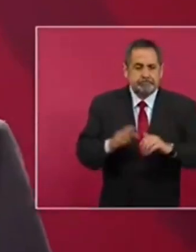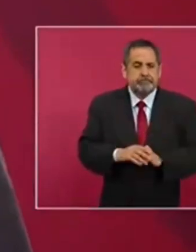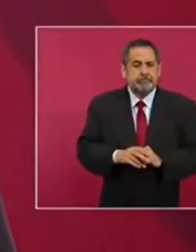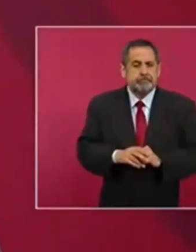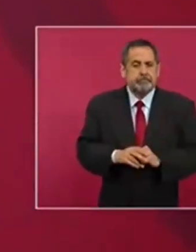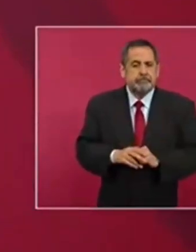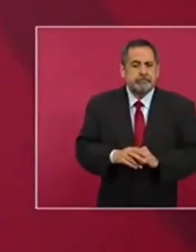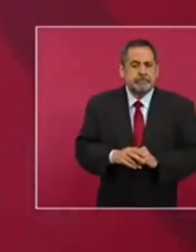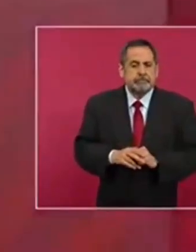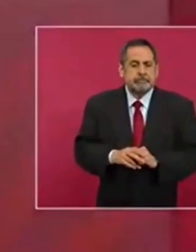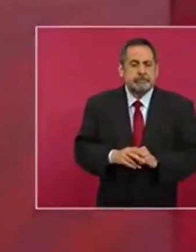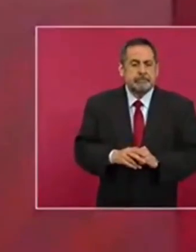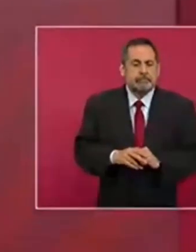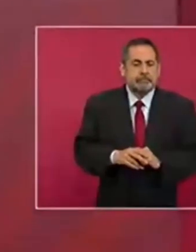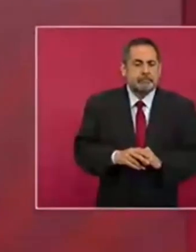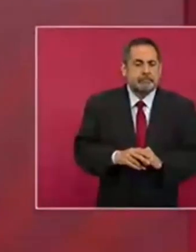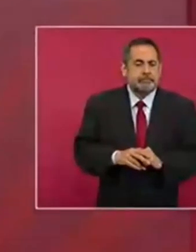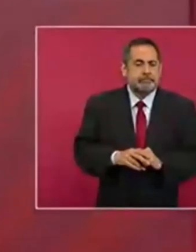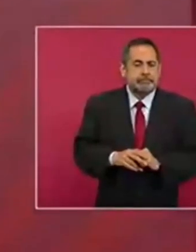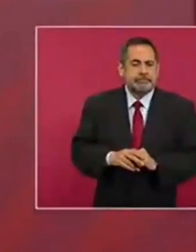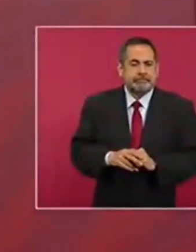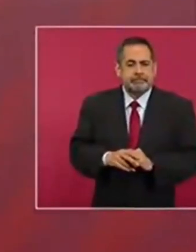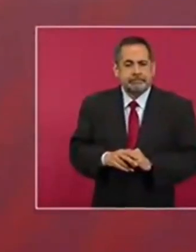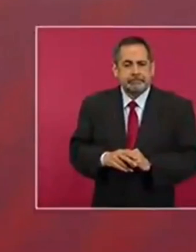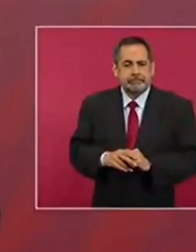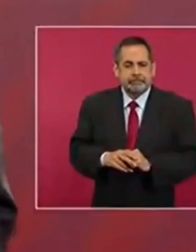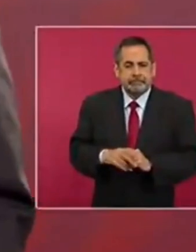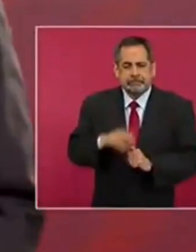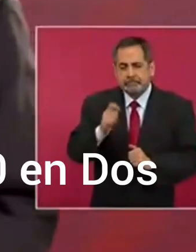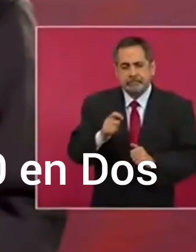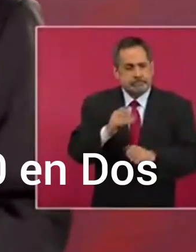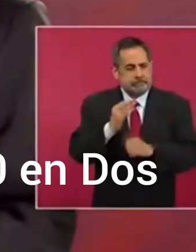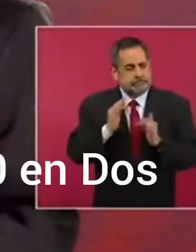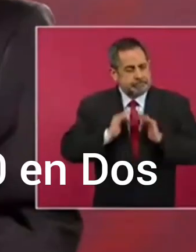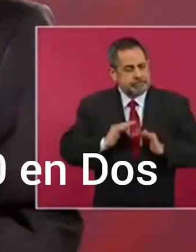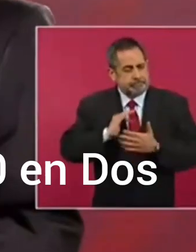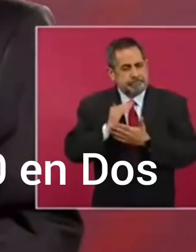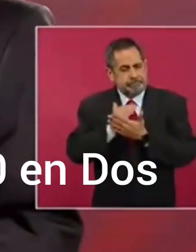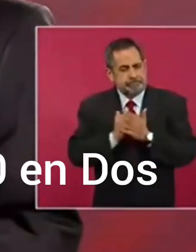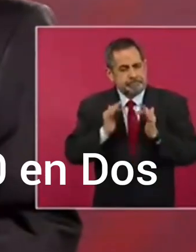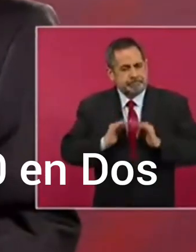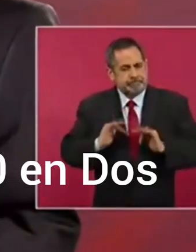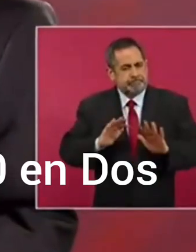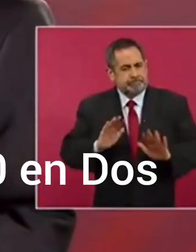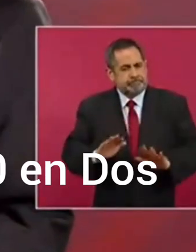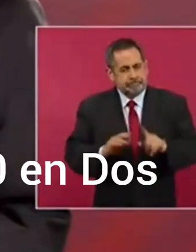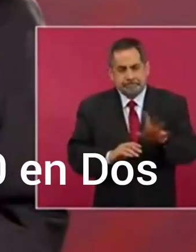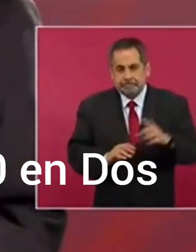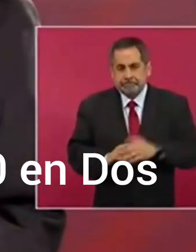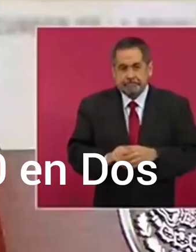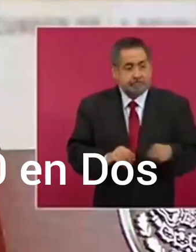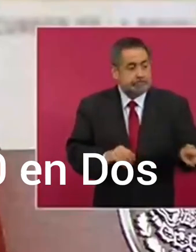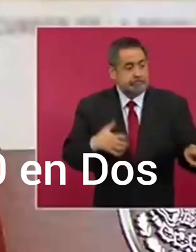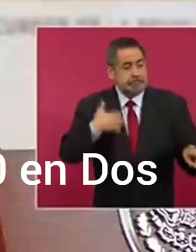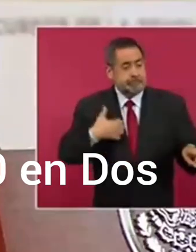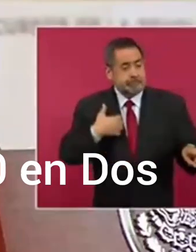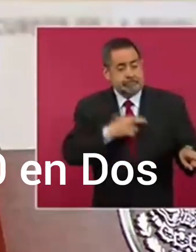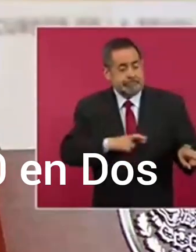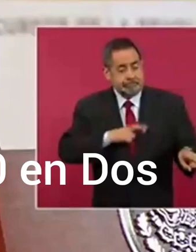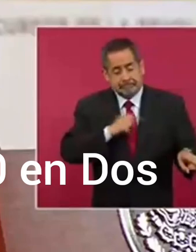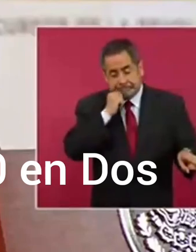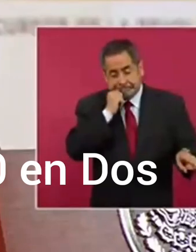mil 387 millones de pesos firmados en 2019 y 2020 en dos bocas en los que